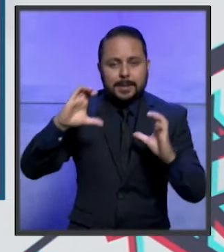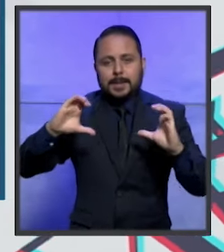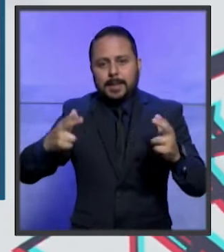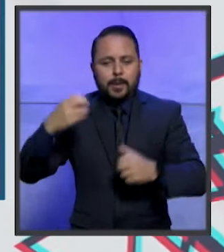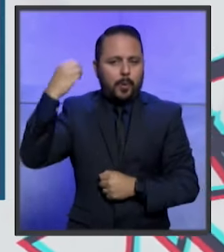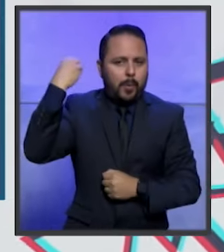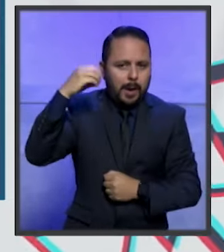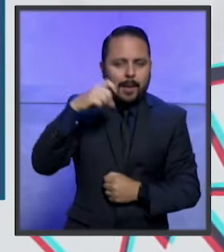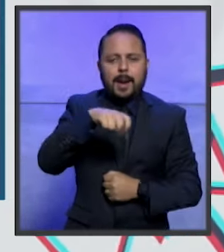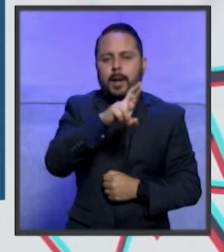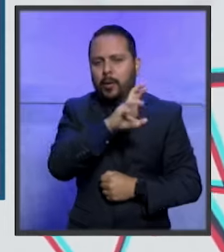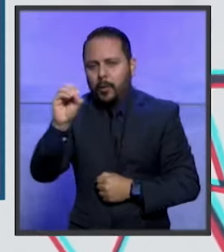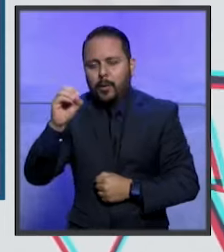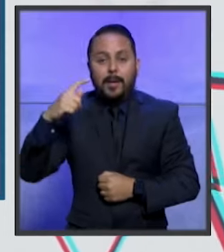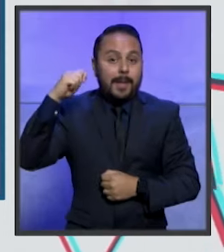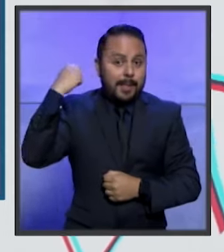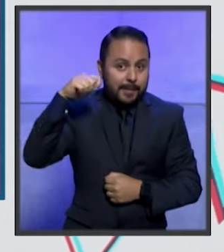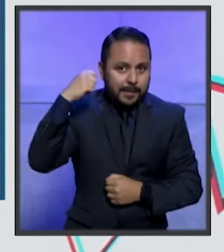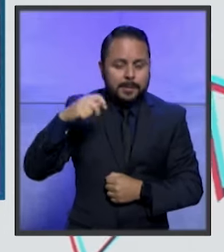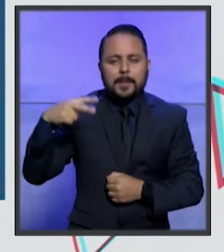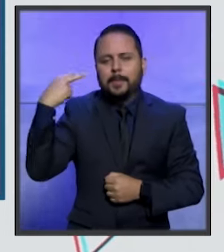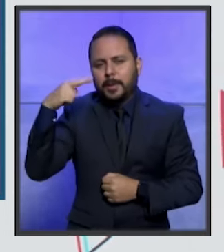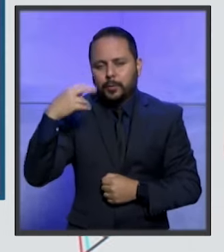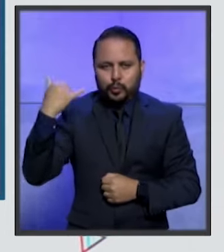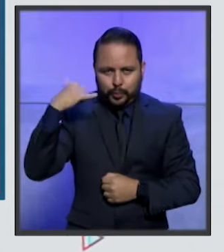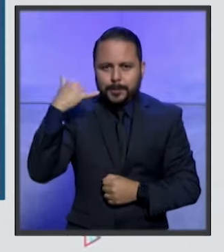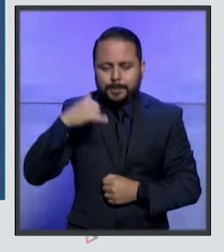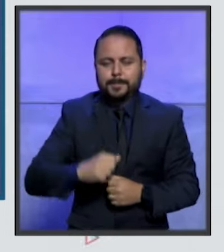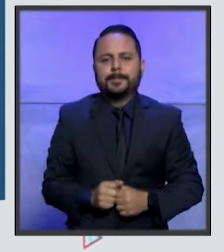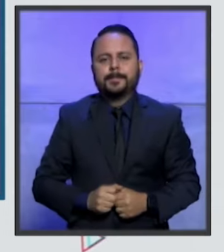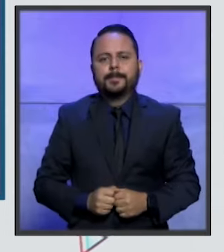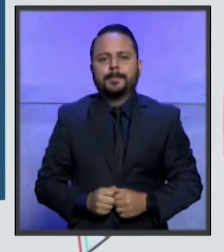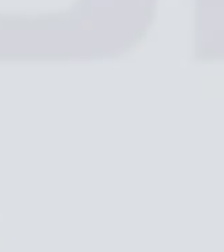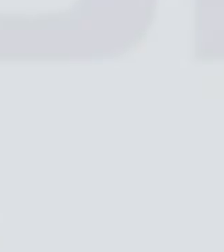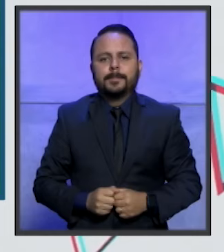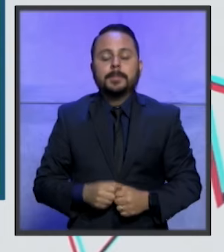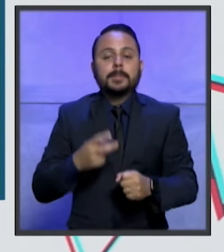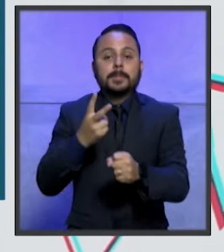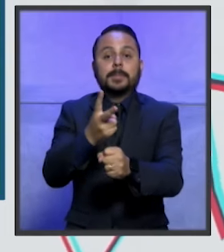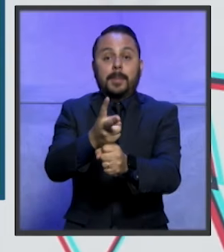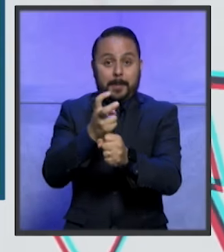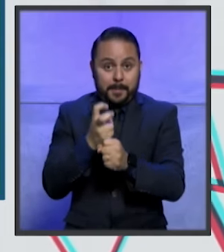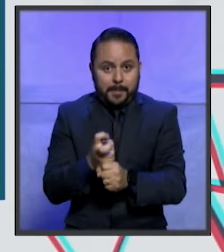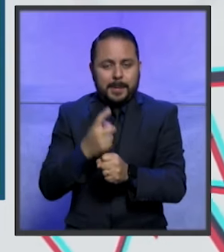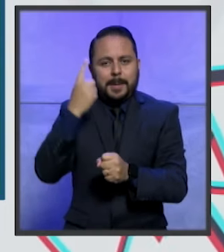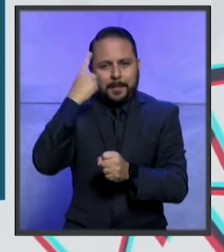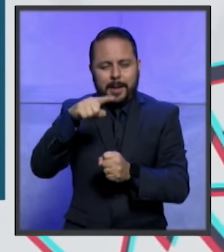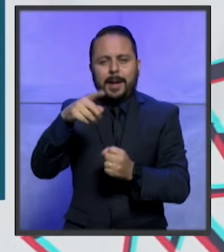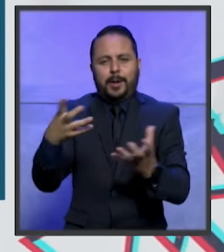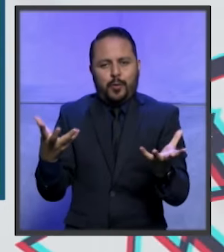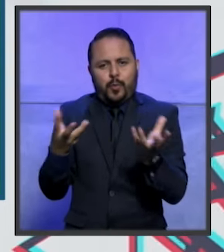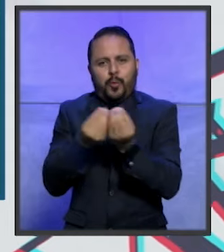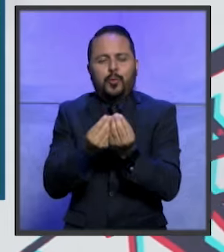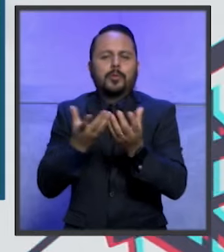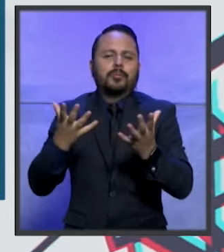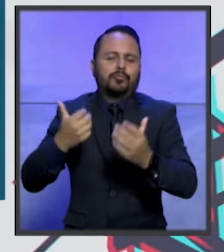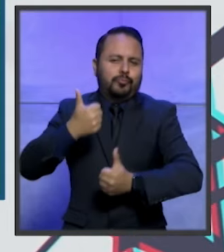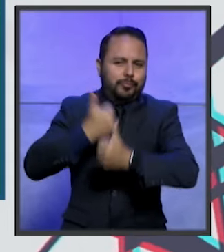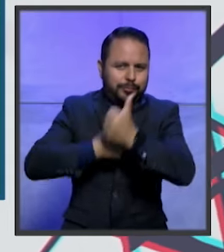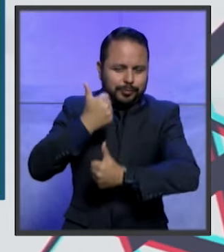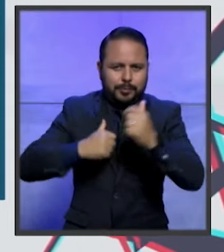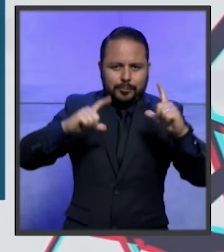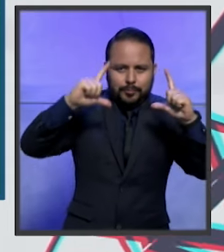Campeche Chiapas Oaxaca quintan ro Tabasco Veracruz y Yucatán te invitamos a ser parte del